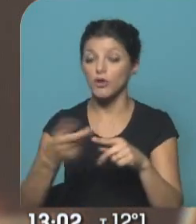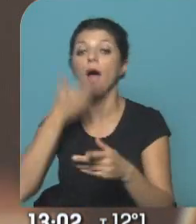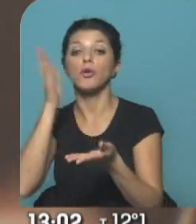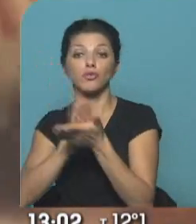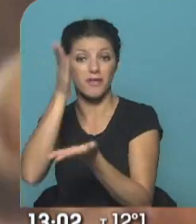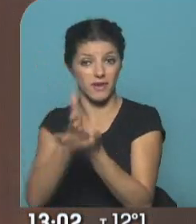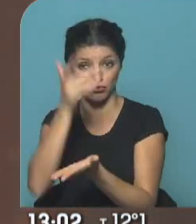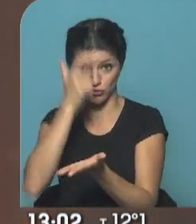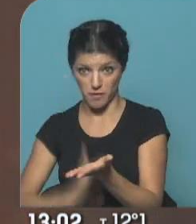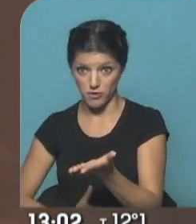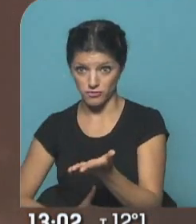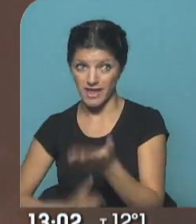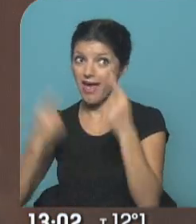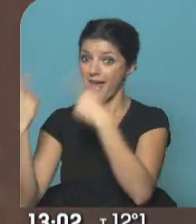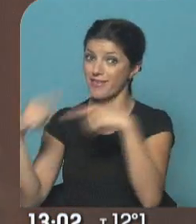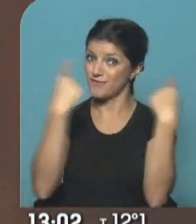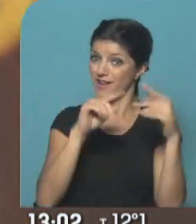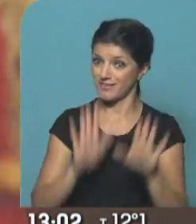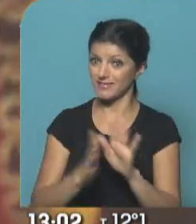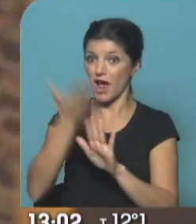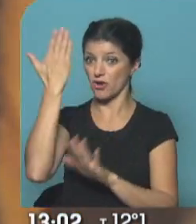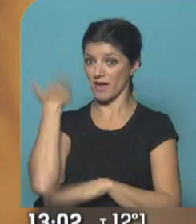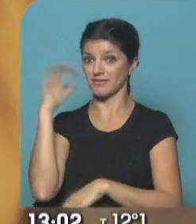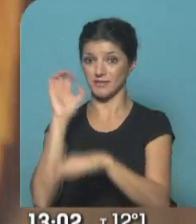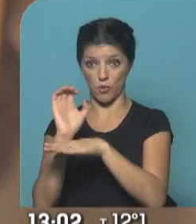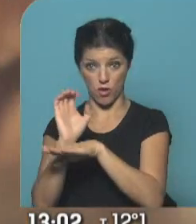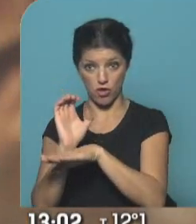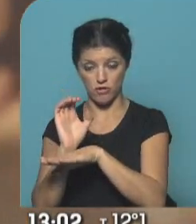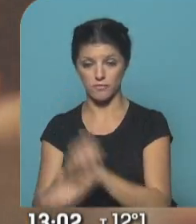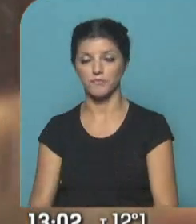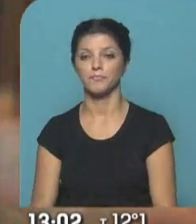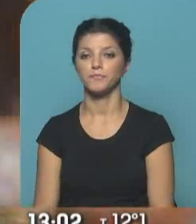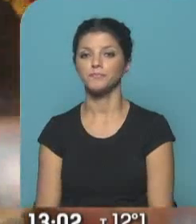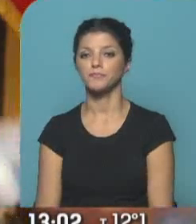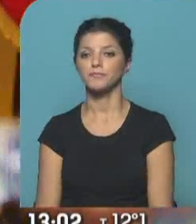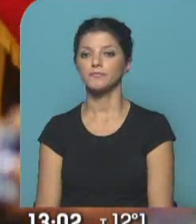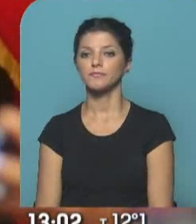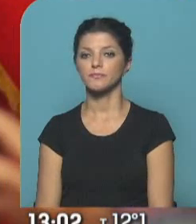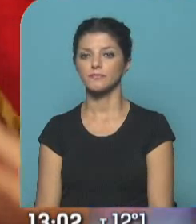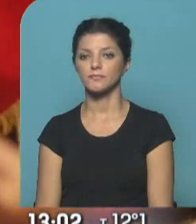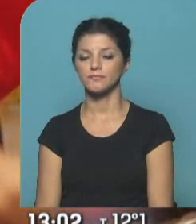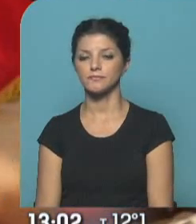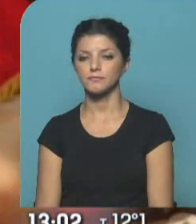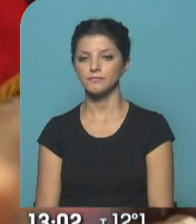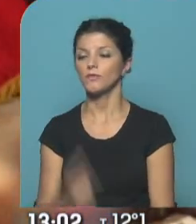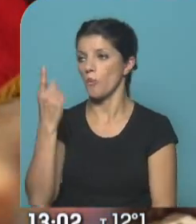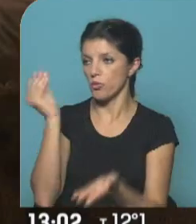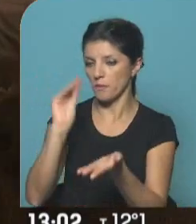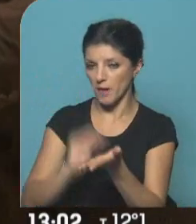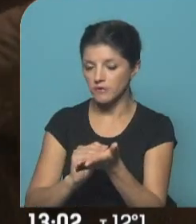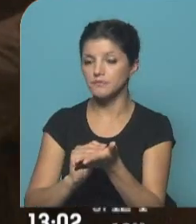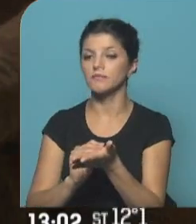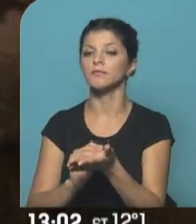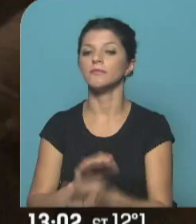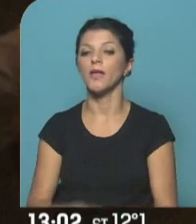humanos, no parece ser la misma postura que venía teniendo Ecuador antes. Y el dato, para completar lo de Venezuela, el dato es que se ha